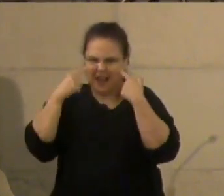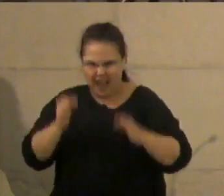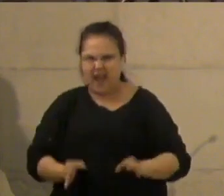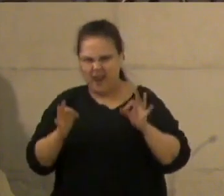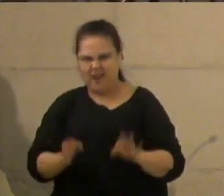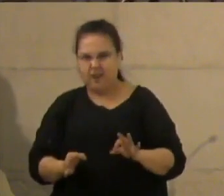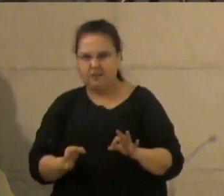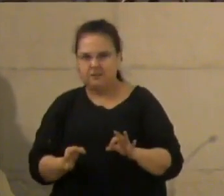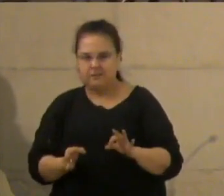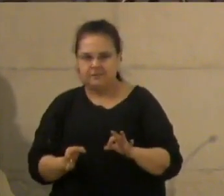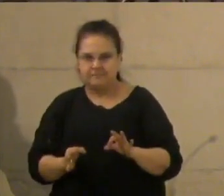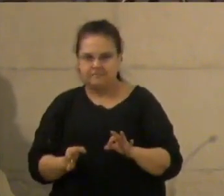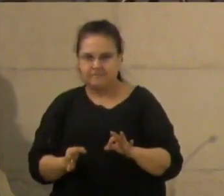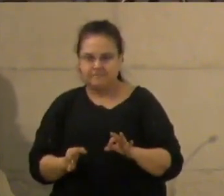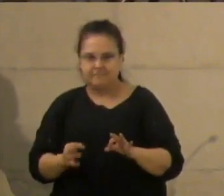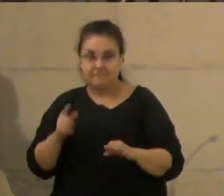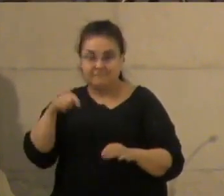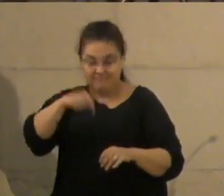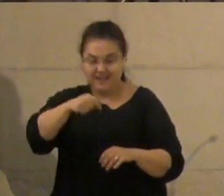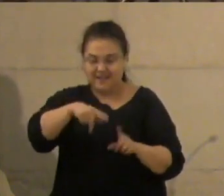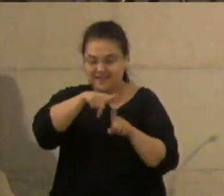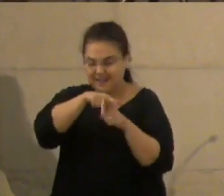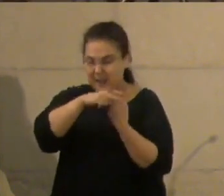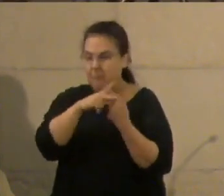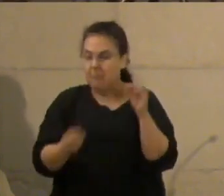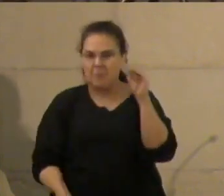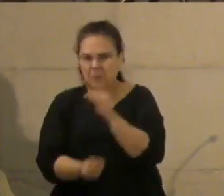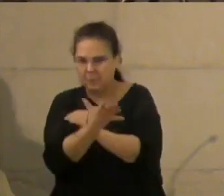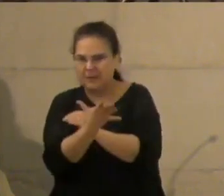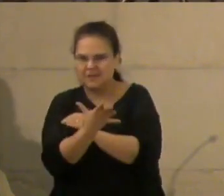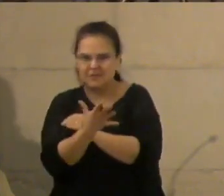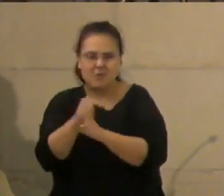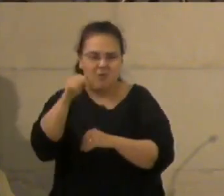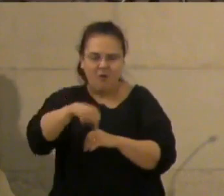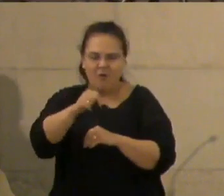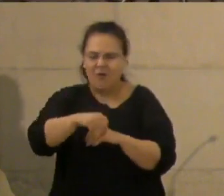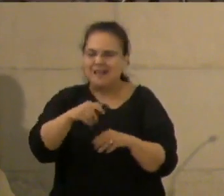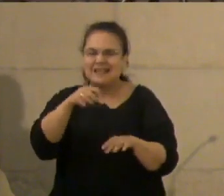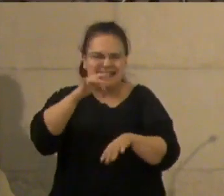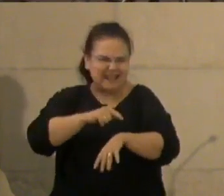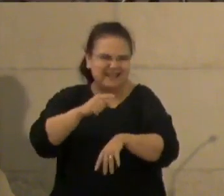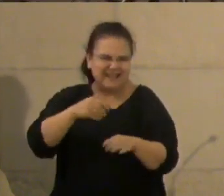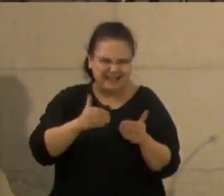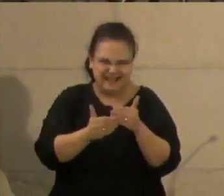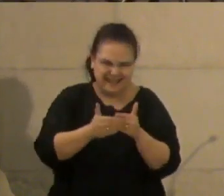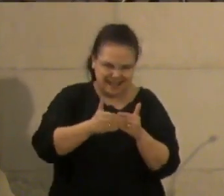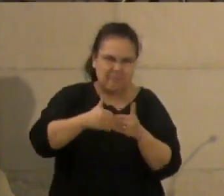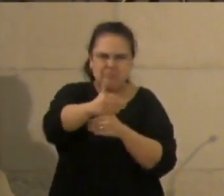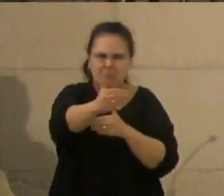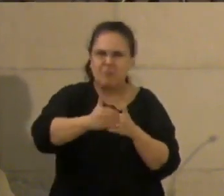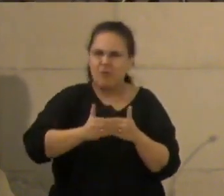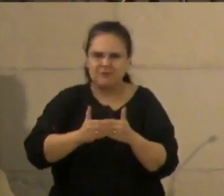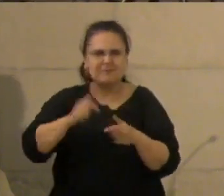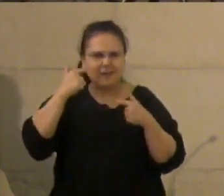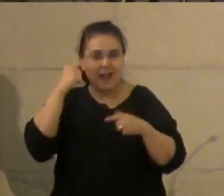la realidad. En este tiempo de Pascua, en este tiempo real, donde hacemos presente